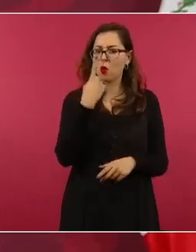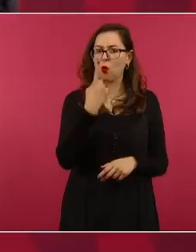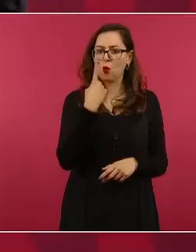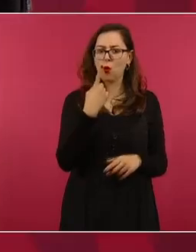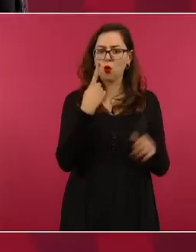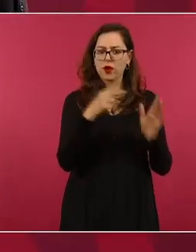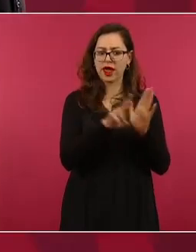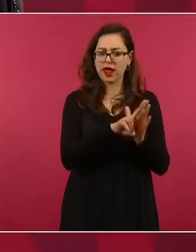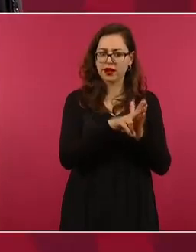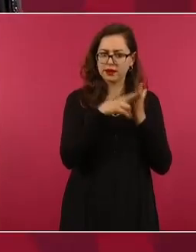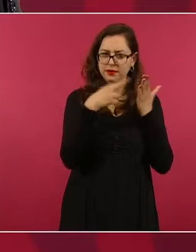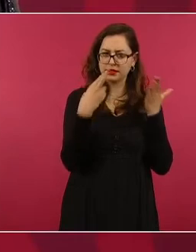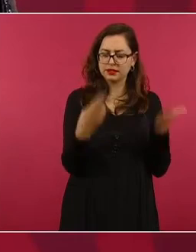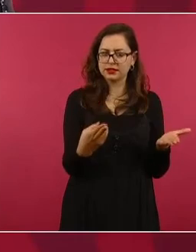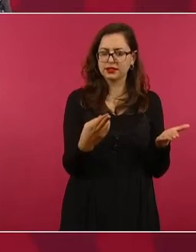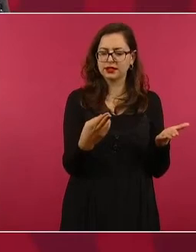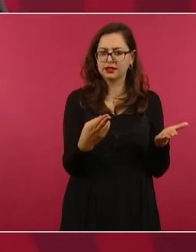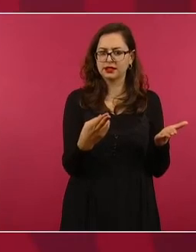o en